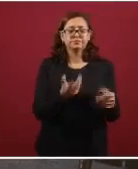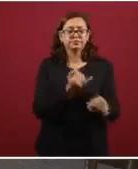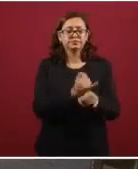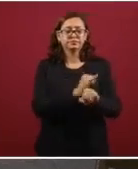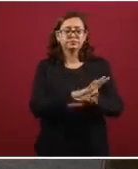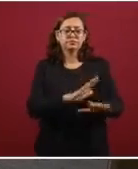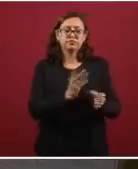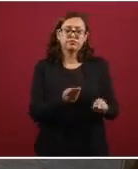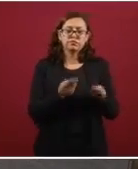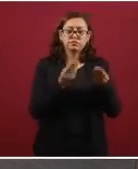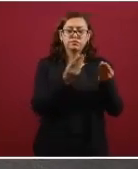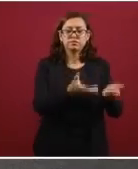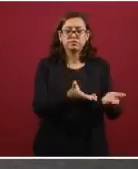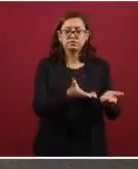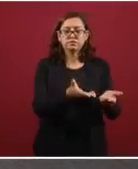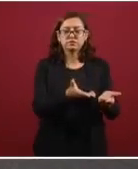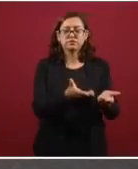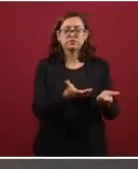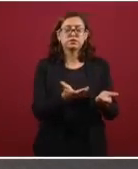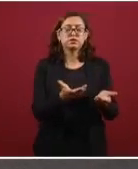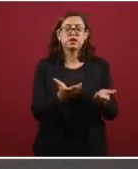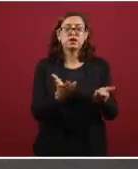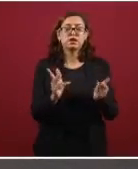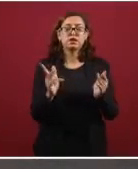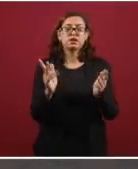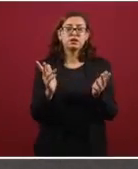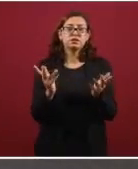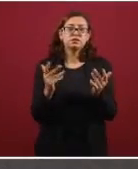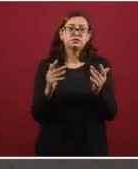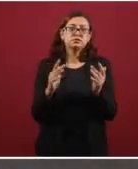información sobre